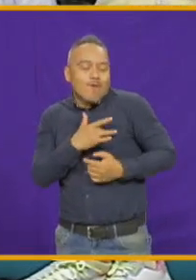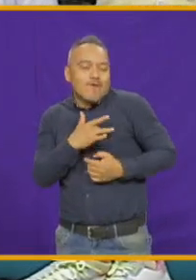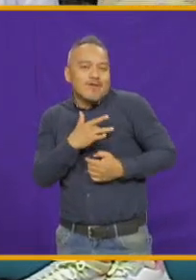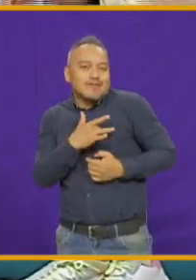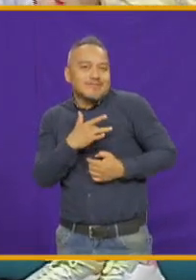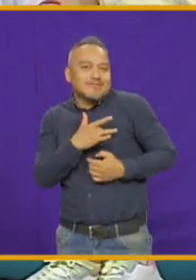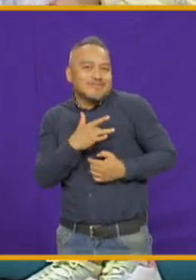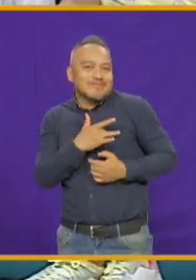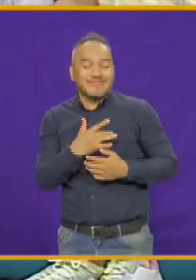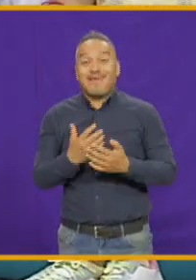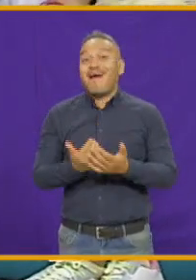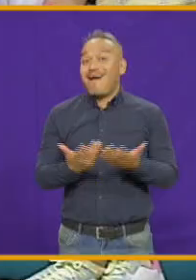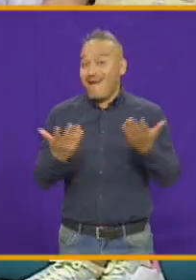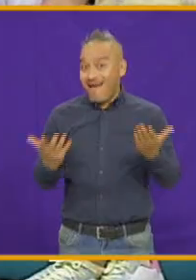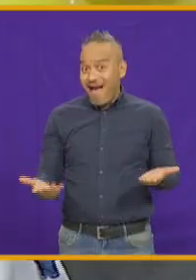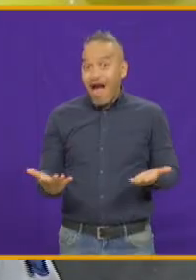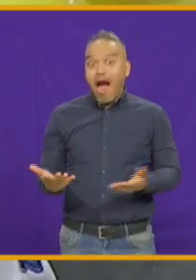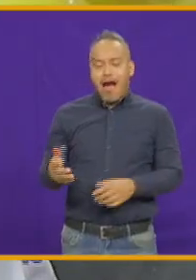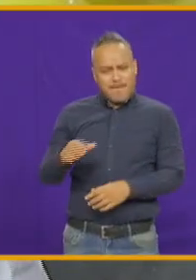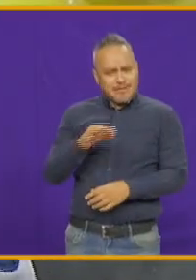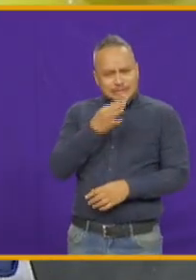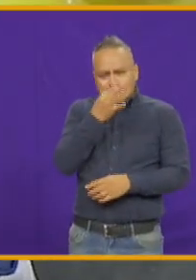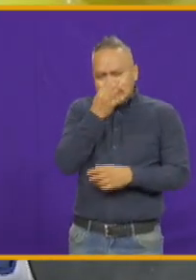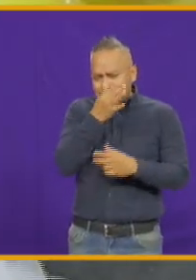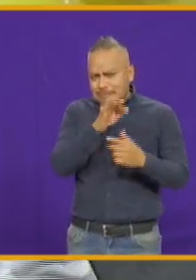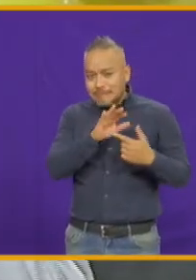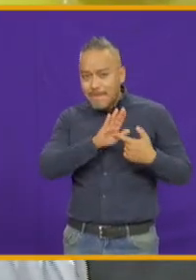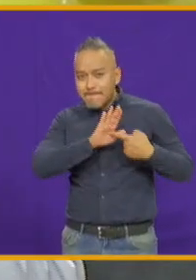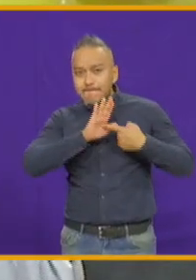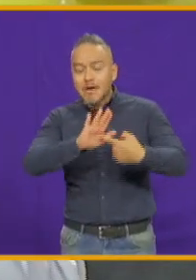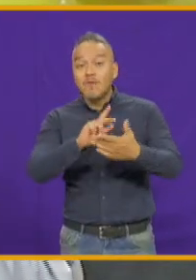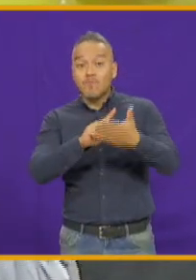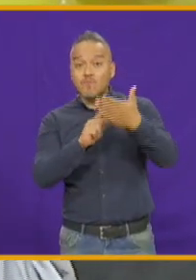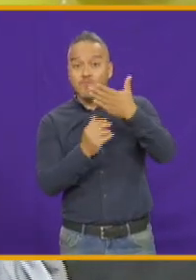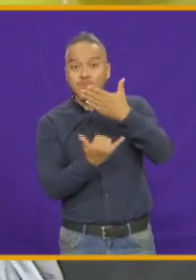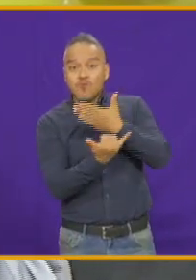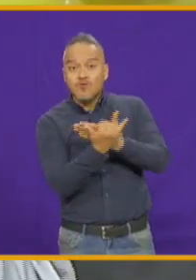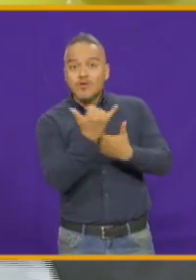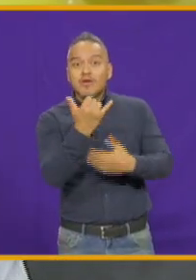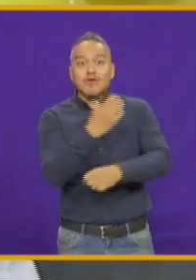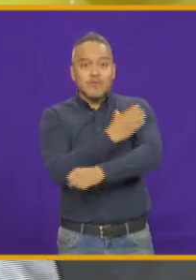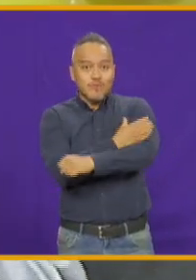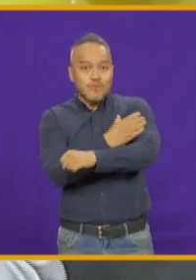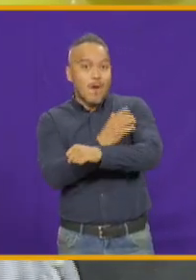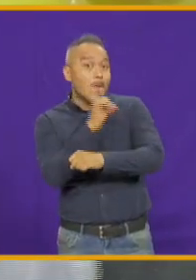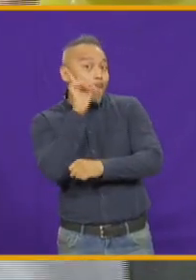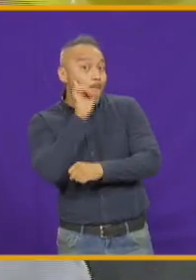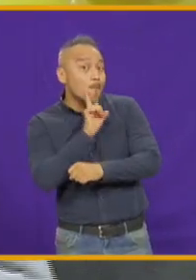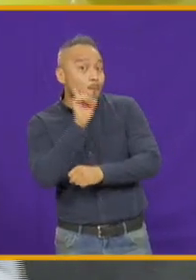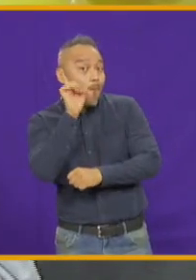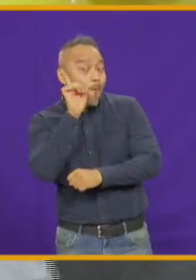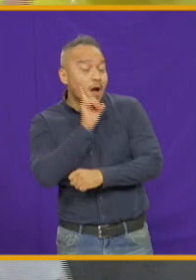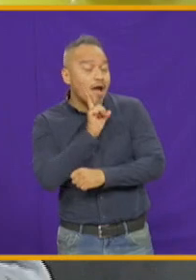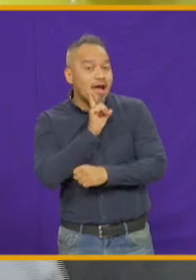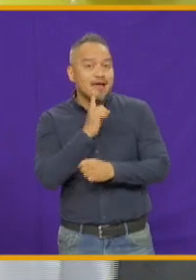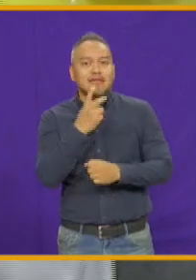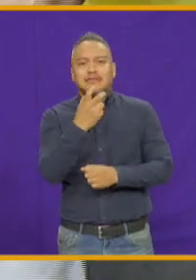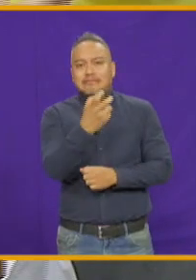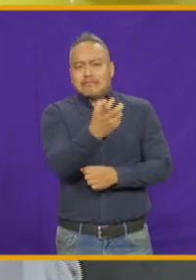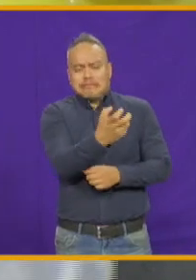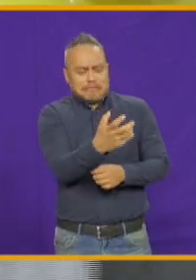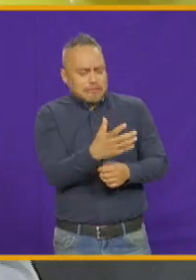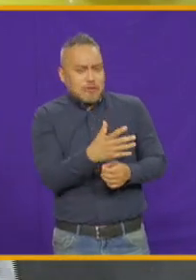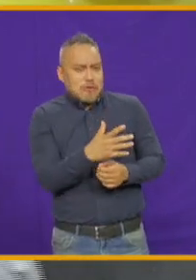un ratito más vamos a conocer este proyecto tan bonito de acompañamiento femenino en esta labor tan hermosa